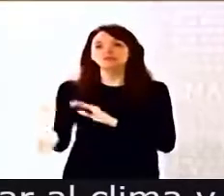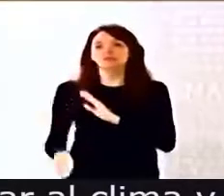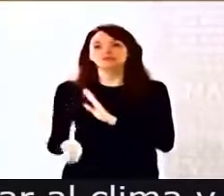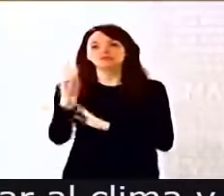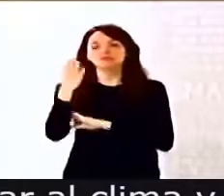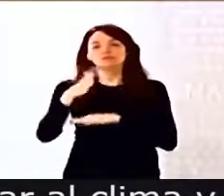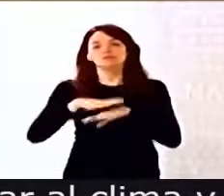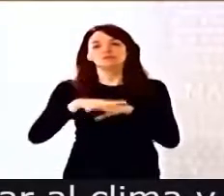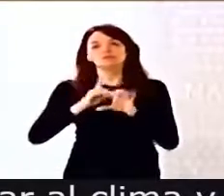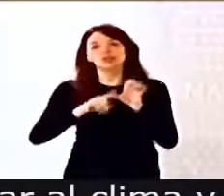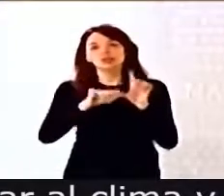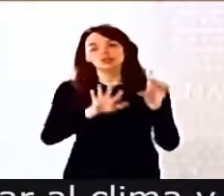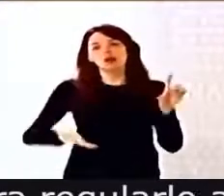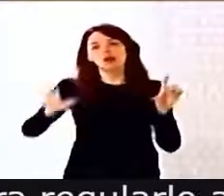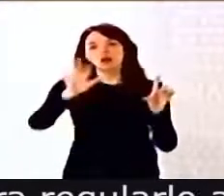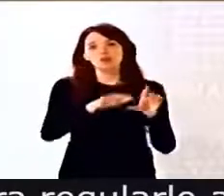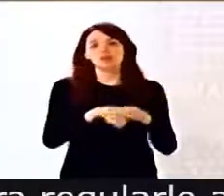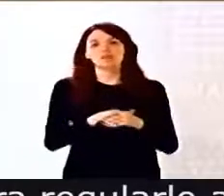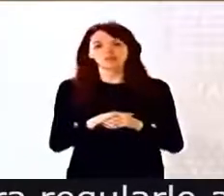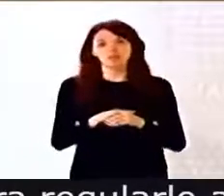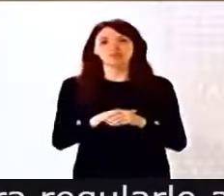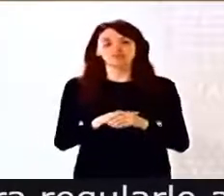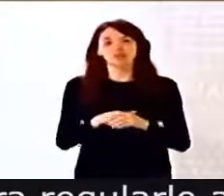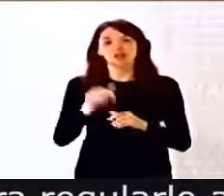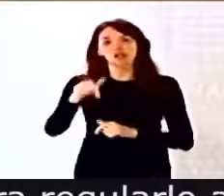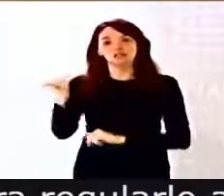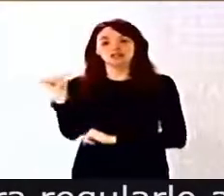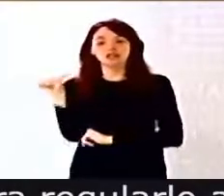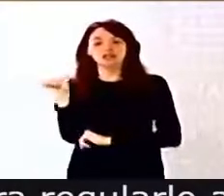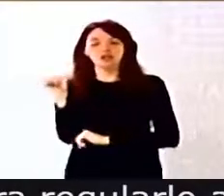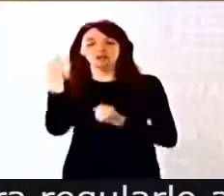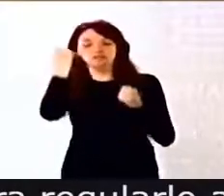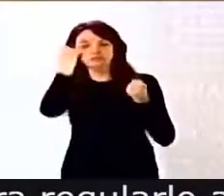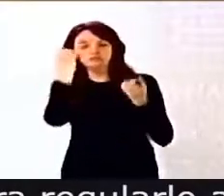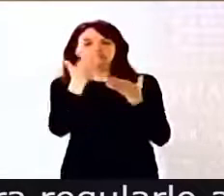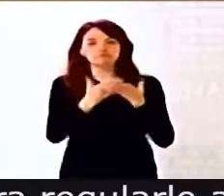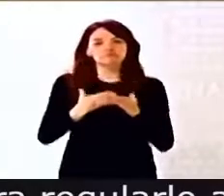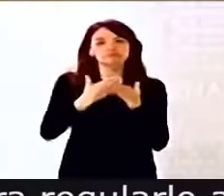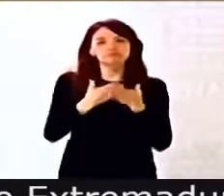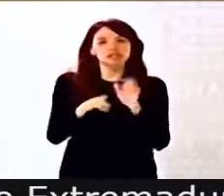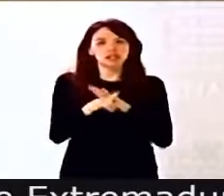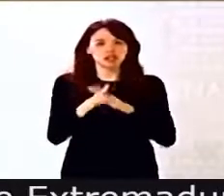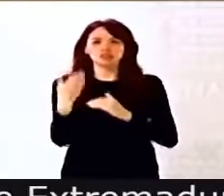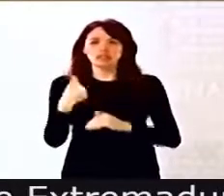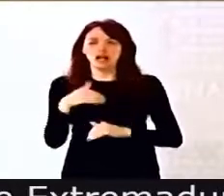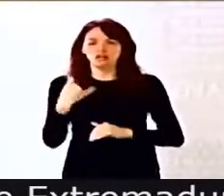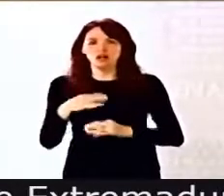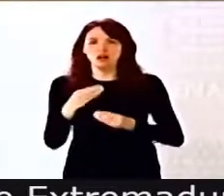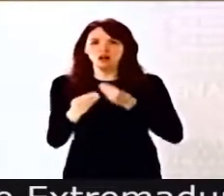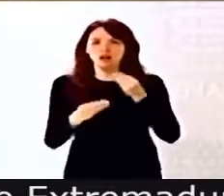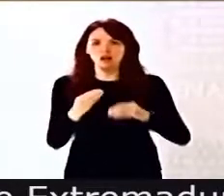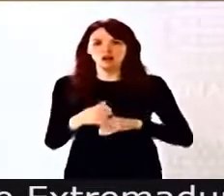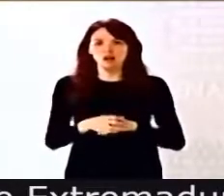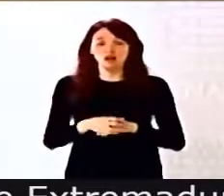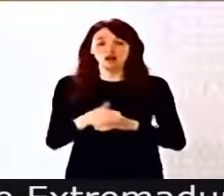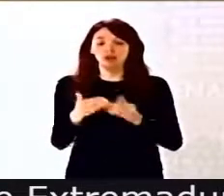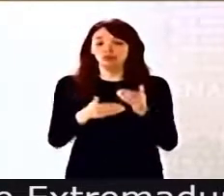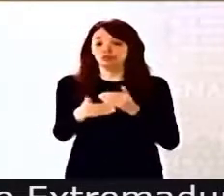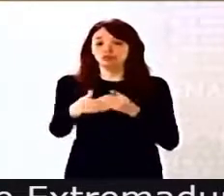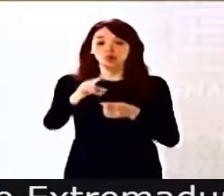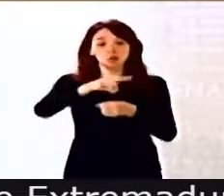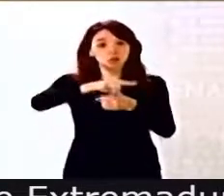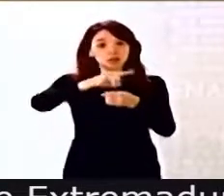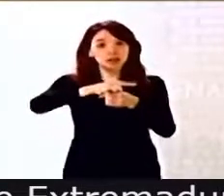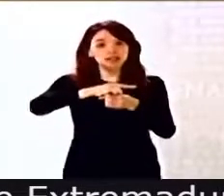Comunidad Autónoma de Extremadura. Este fin de semana lo estudiaremos, lo estamos estudiando ya de hecho, y el lunes